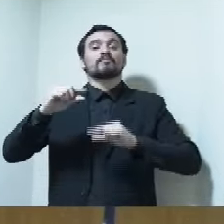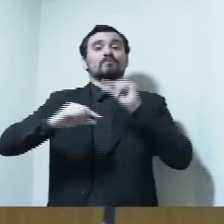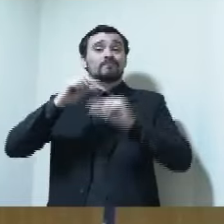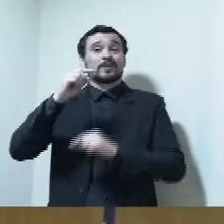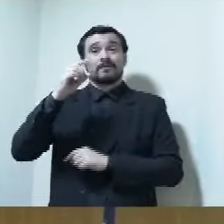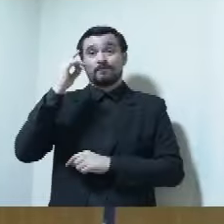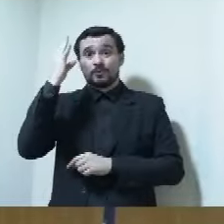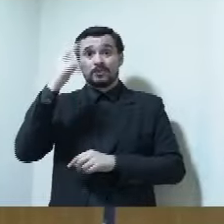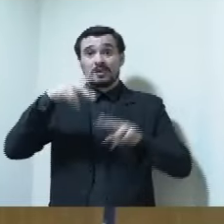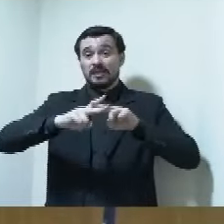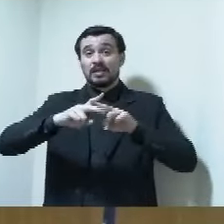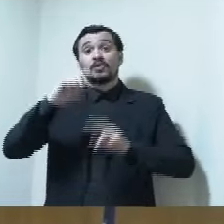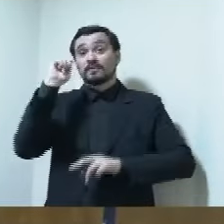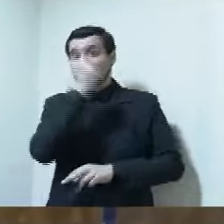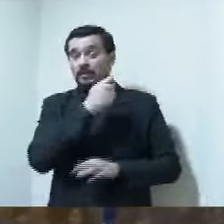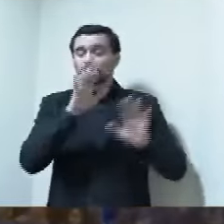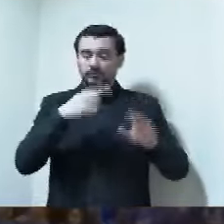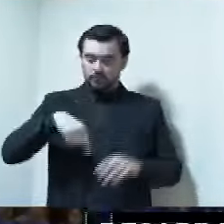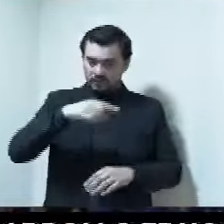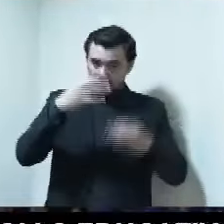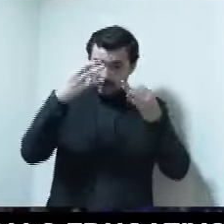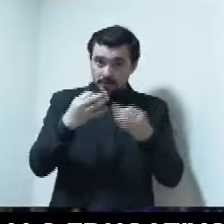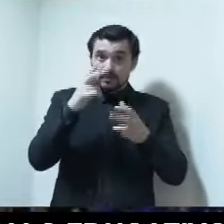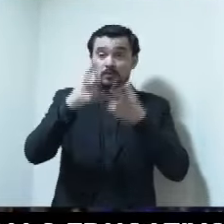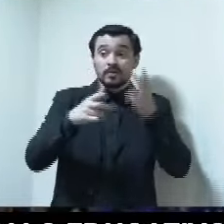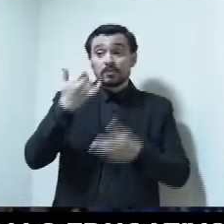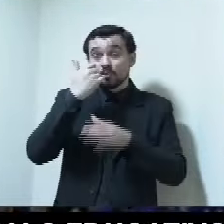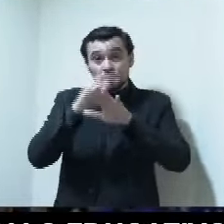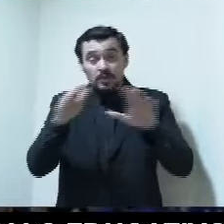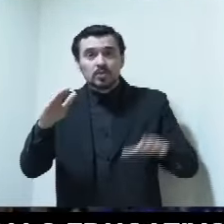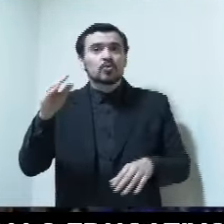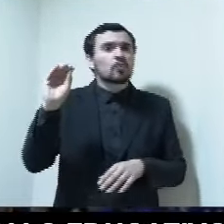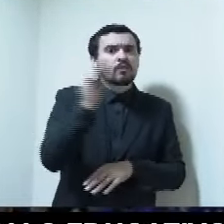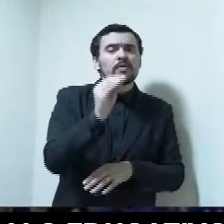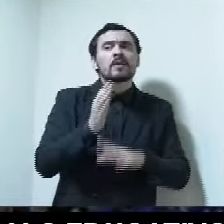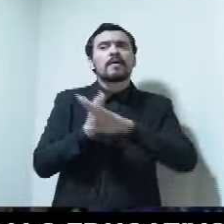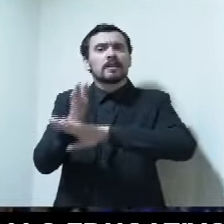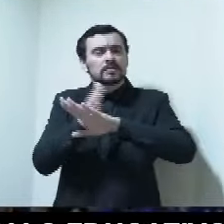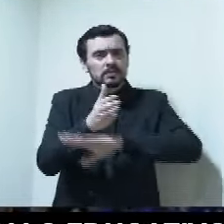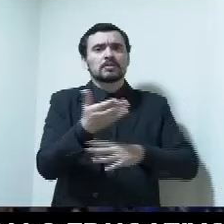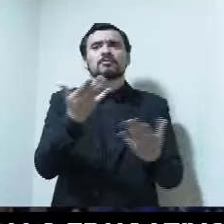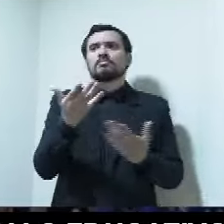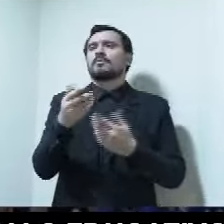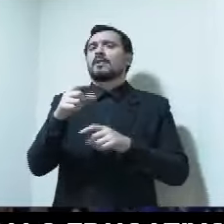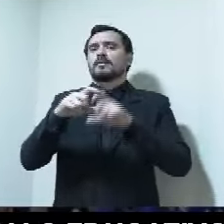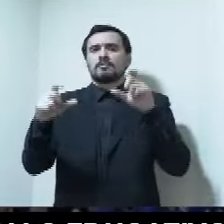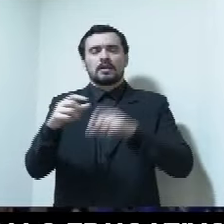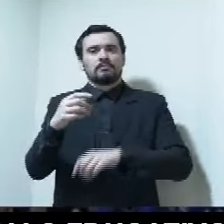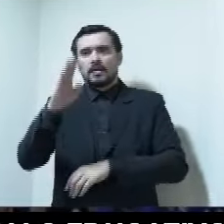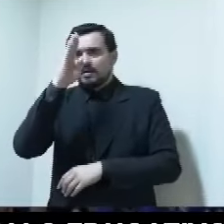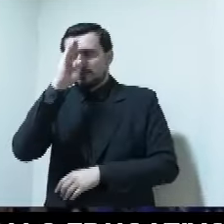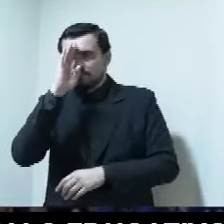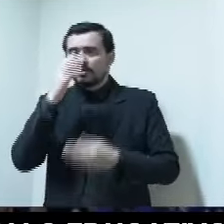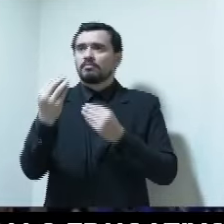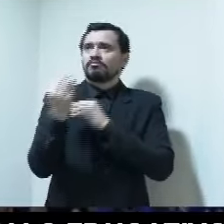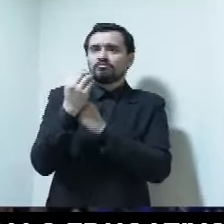universitaria. Queremos asegurar que cada niño y joven tenga acceso no solo a conocimientos académicos, sino también a las